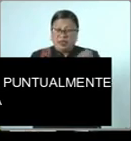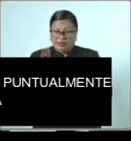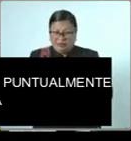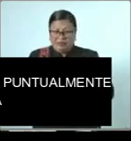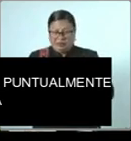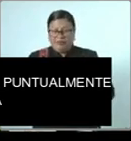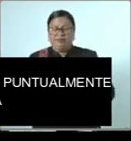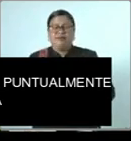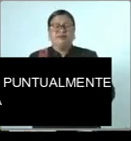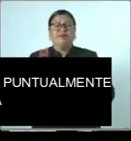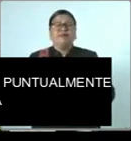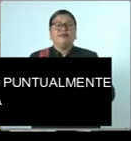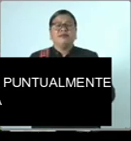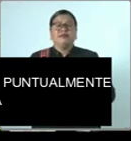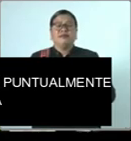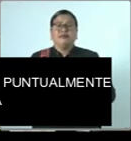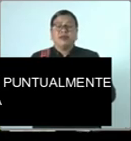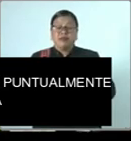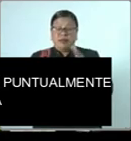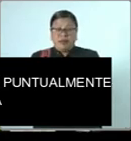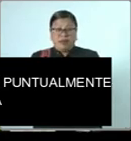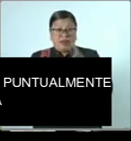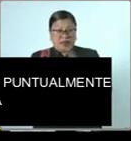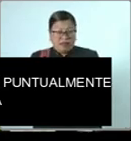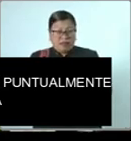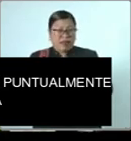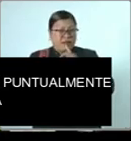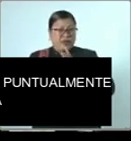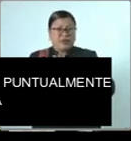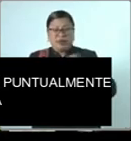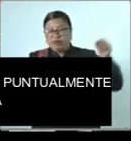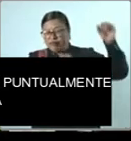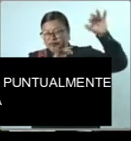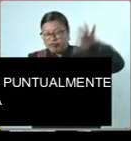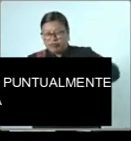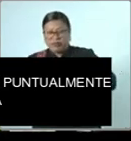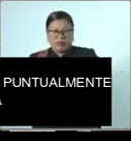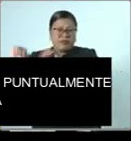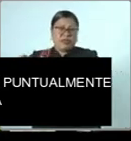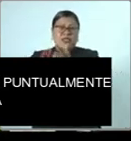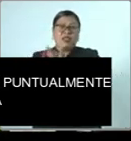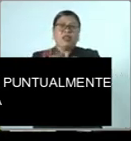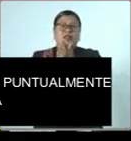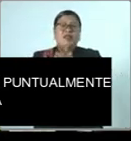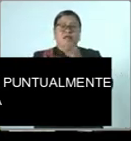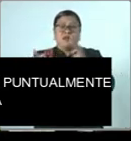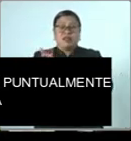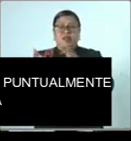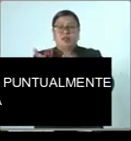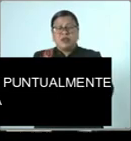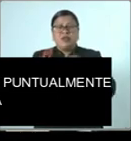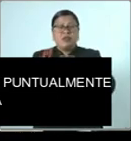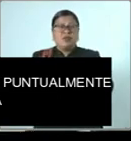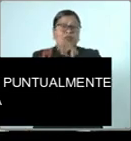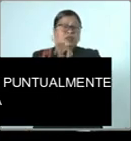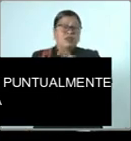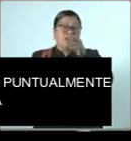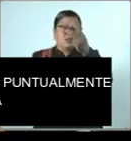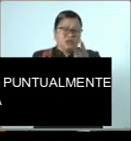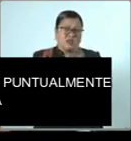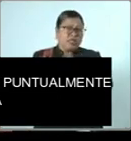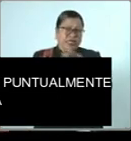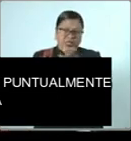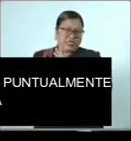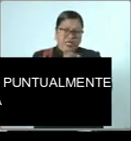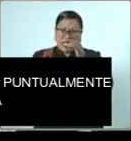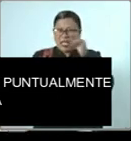por la carretera. En Matías Romero nos reportan el derrumbe sobre el libramiento de Matías Romero en el kilómetro 202, ese ya fue